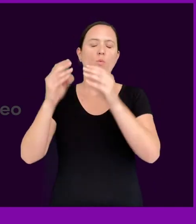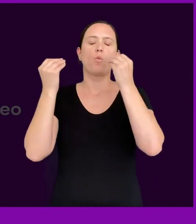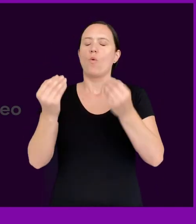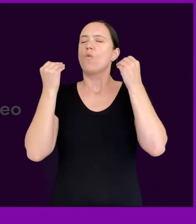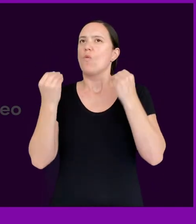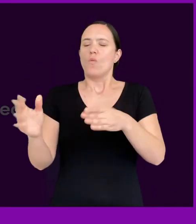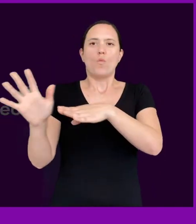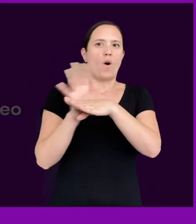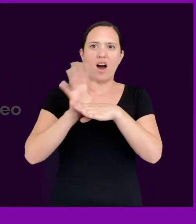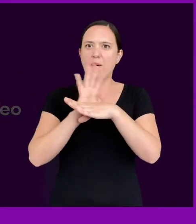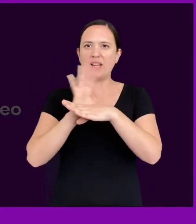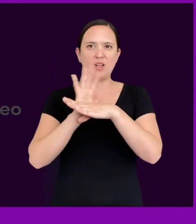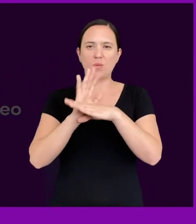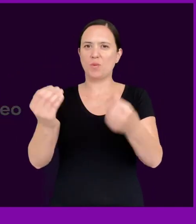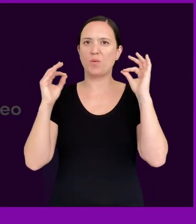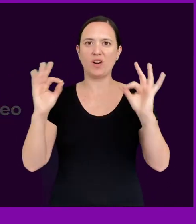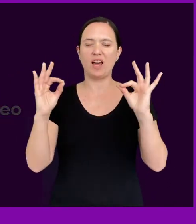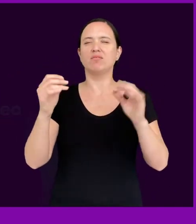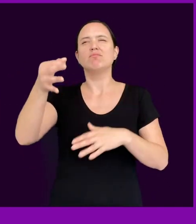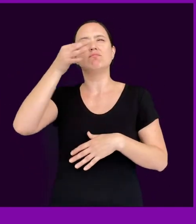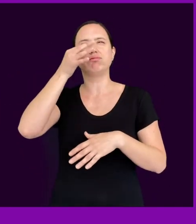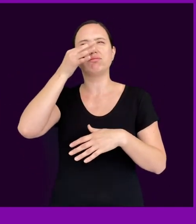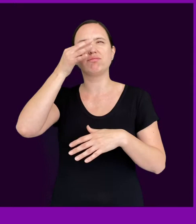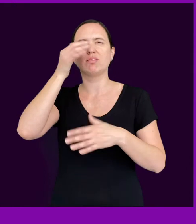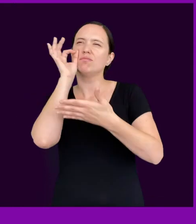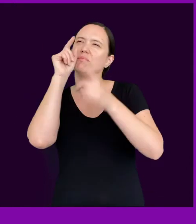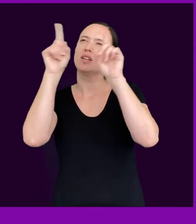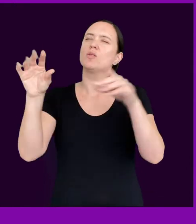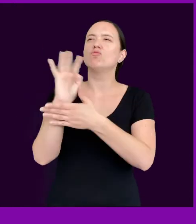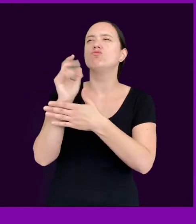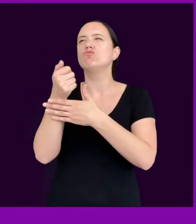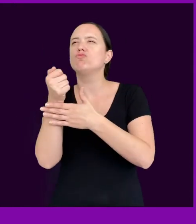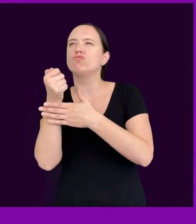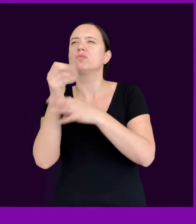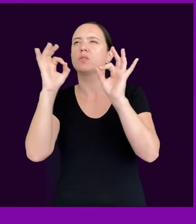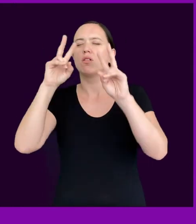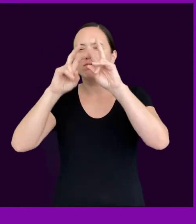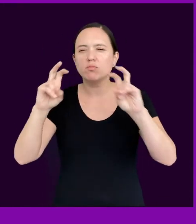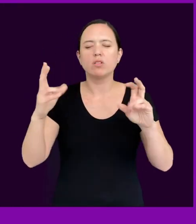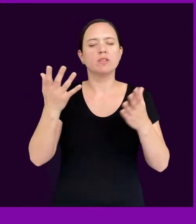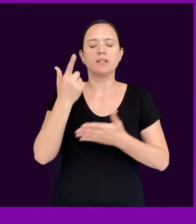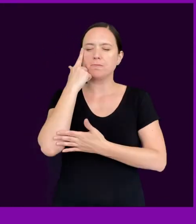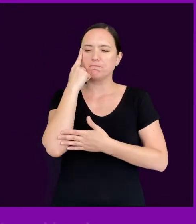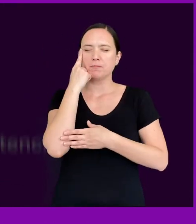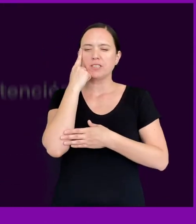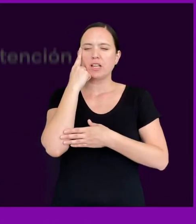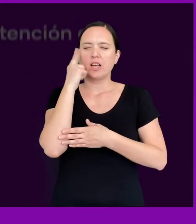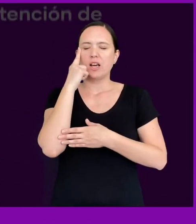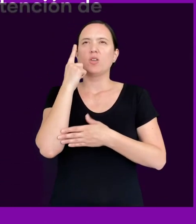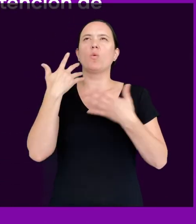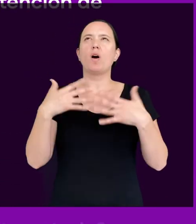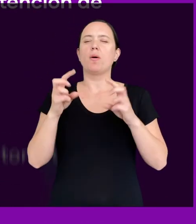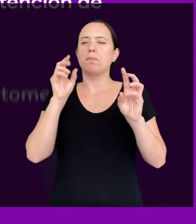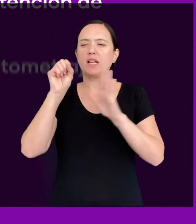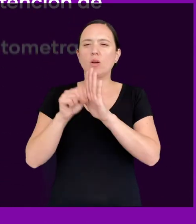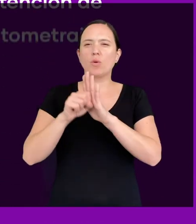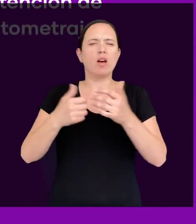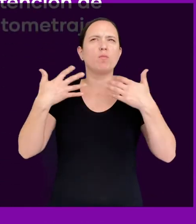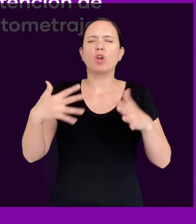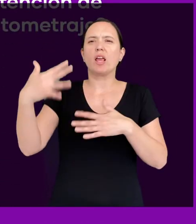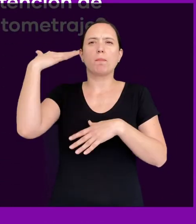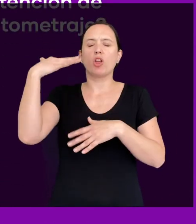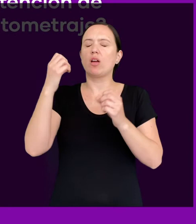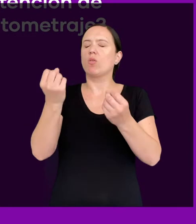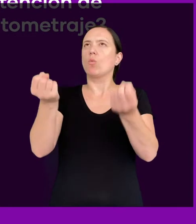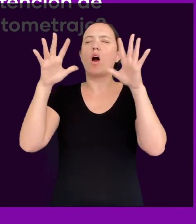obra, apreciar y analizar. Si la has visto o cuando ya la veas, puedes pensar en ¿qué te llama la atención